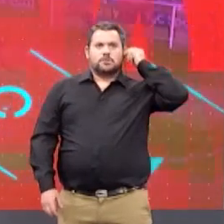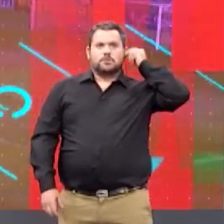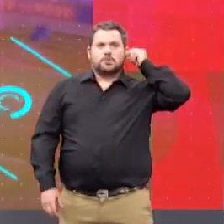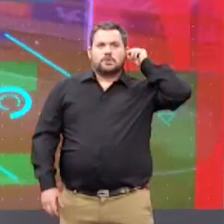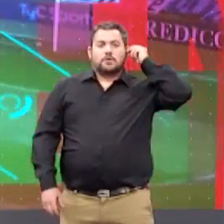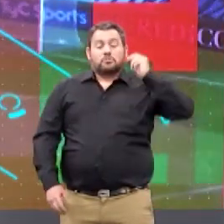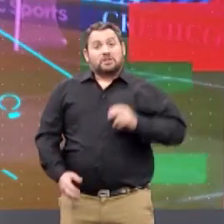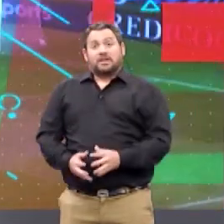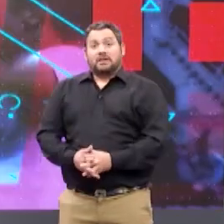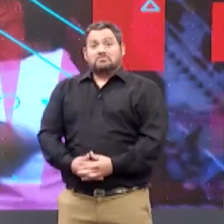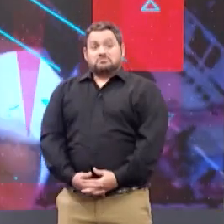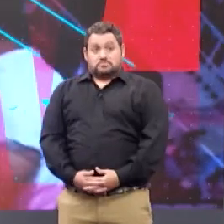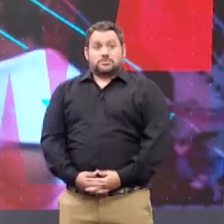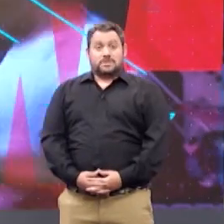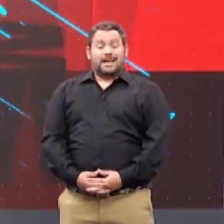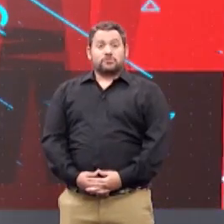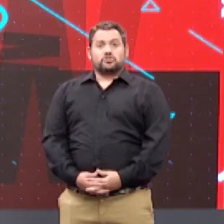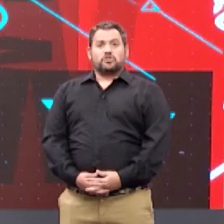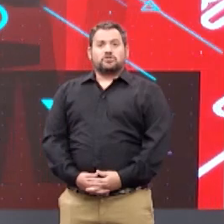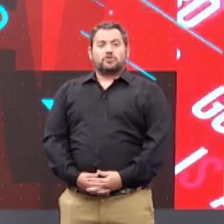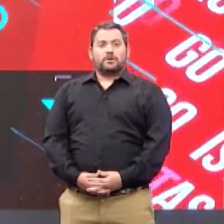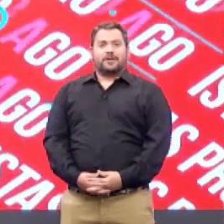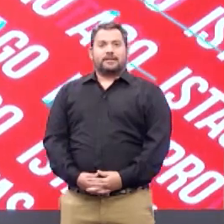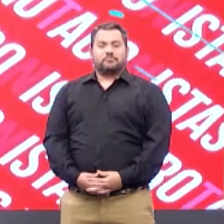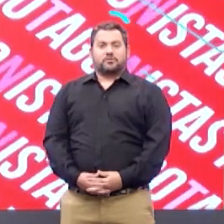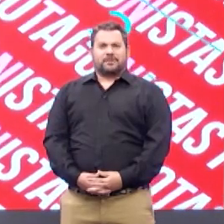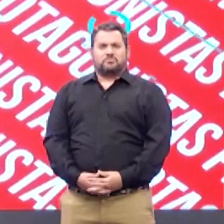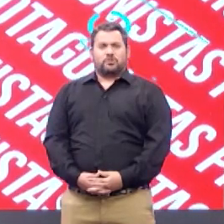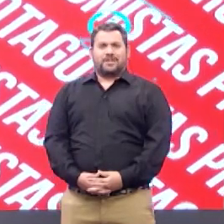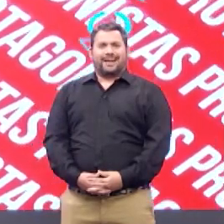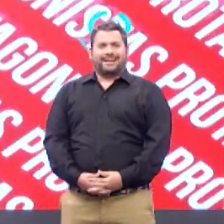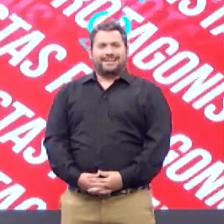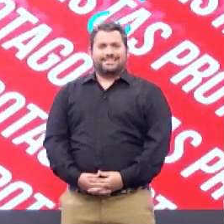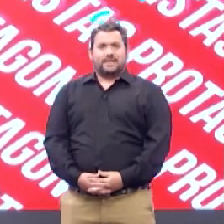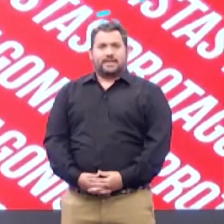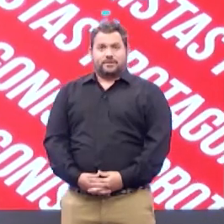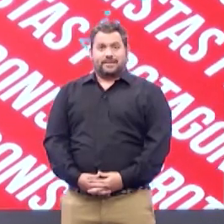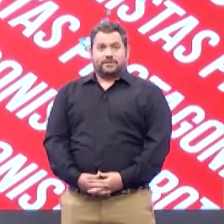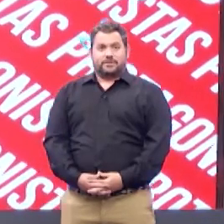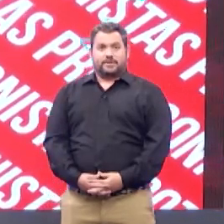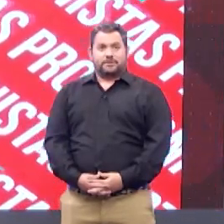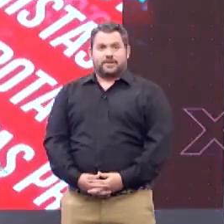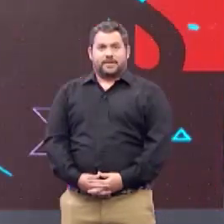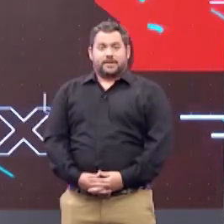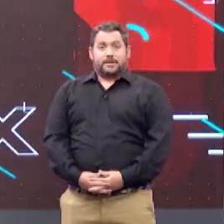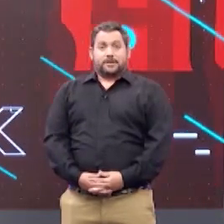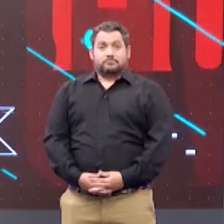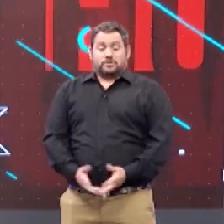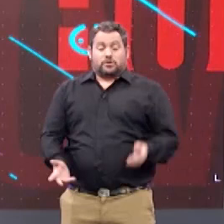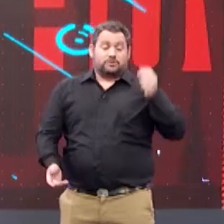decir lo de Jara? Me dio la sensación de que así que no lo ves a Jara. Claro, yo no lo veo... Porque cuando está Jara en cancha, en este Belgrano, en el Belgrano